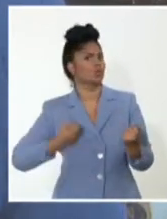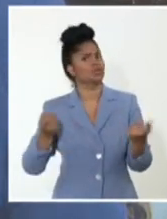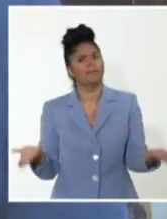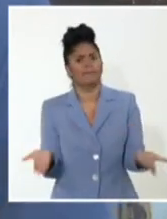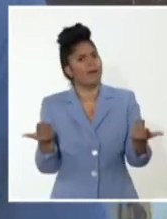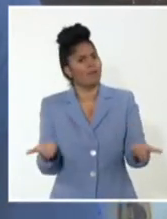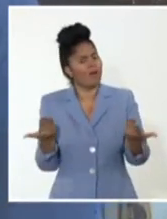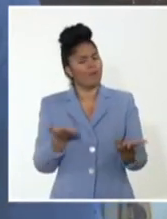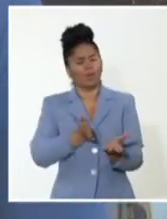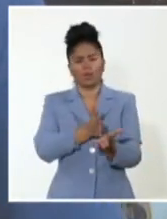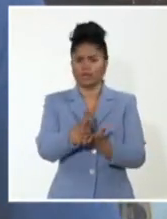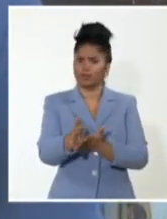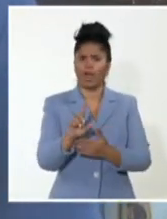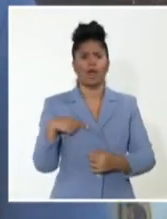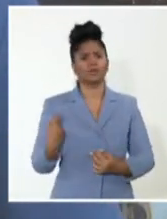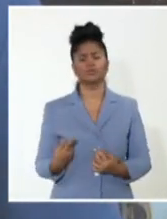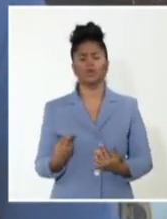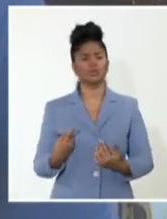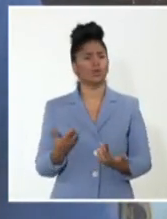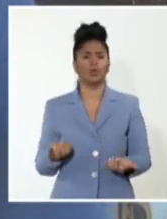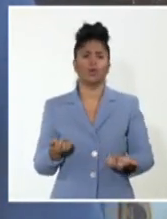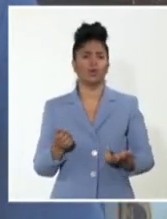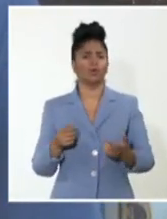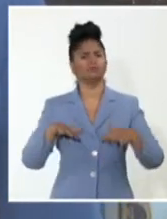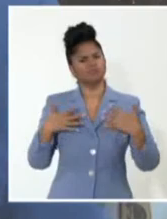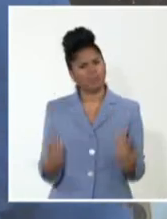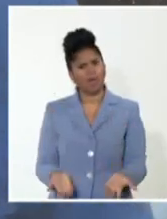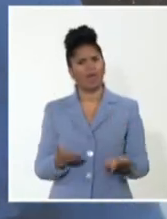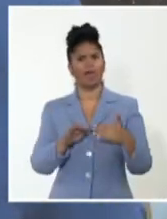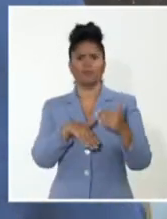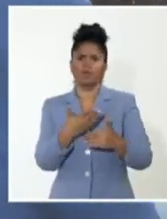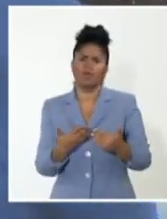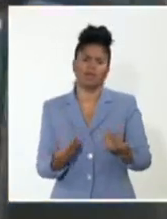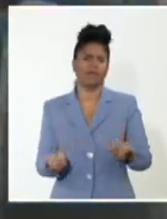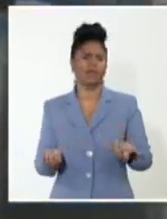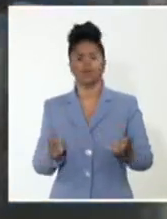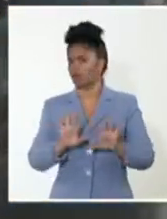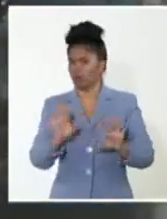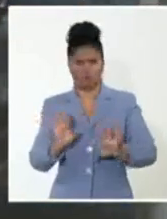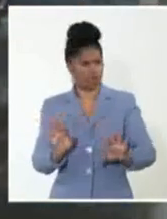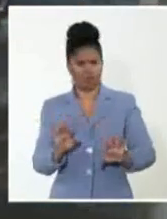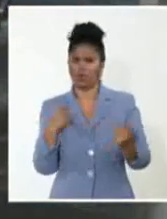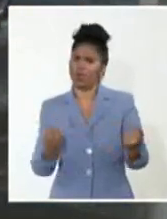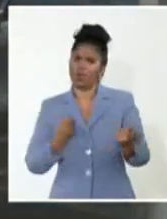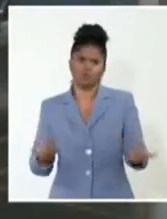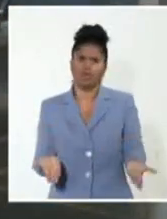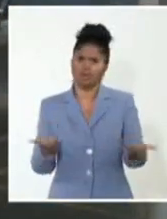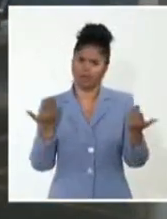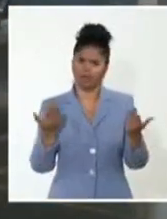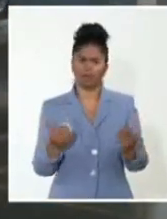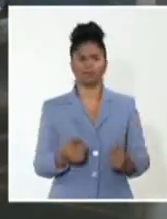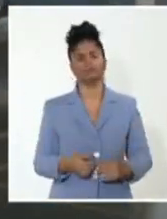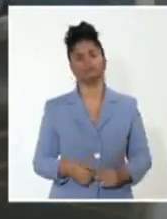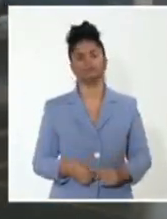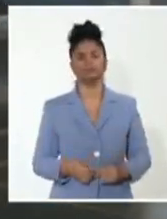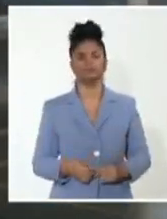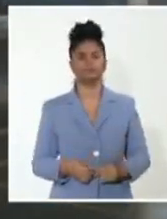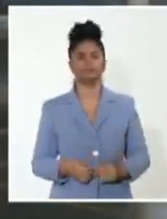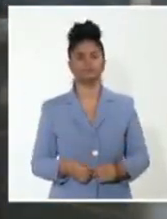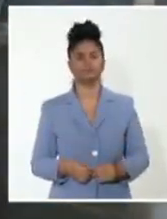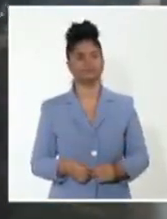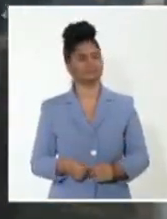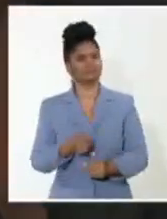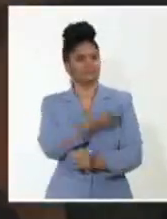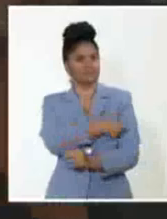estamos aparejados al proceso que estamos viviendo en estos momentos, a pesar de las dificultades. Siempre va a poder contar la revolución con